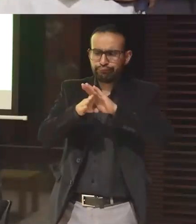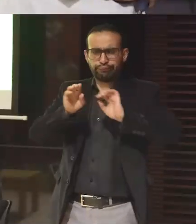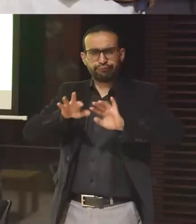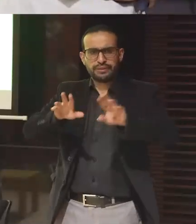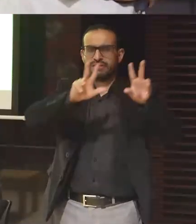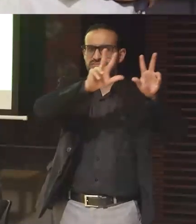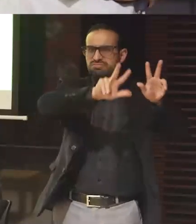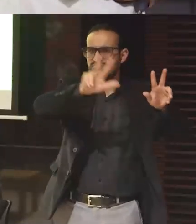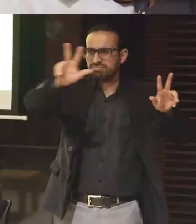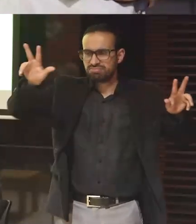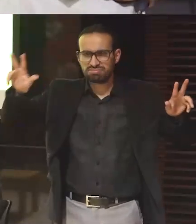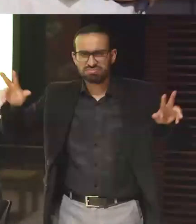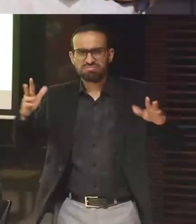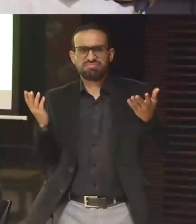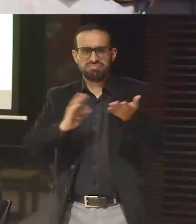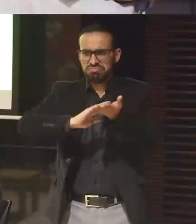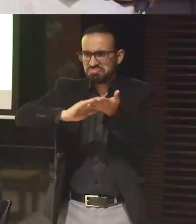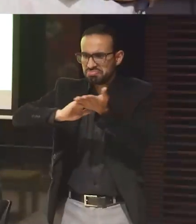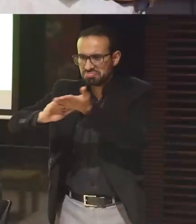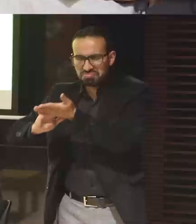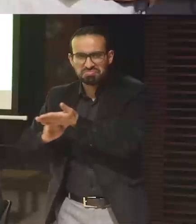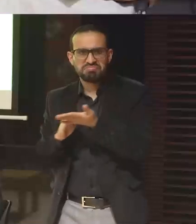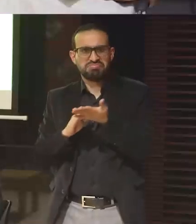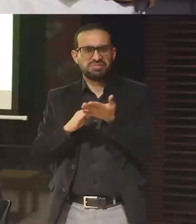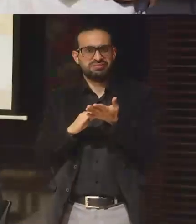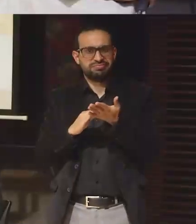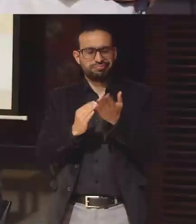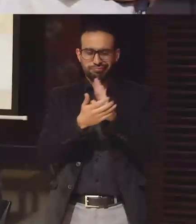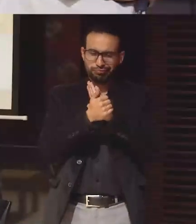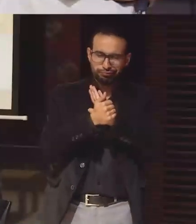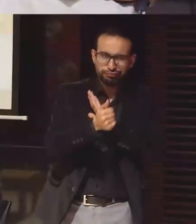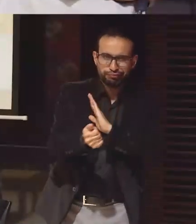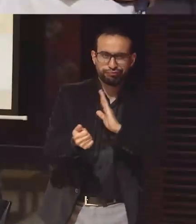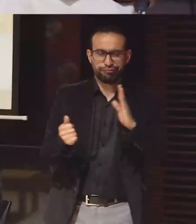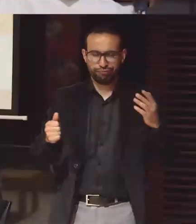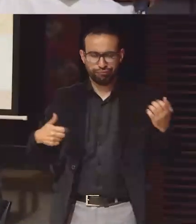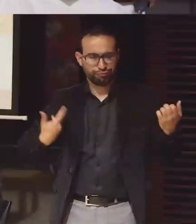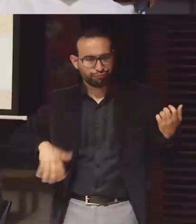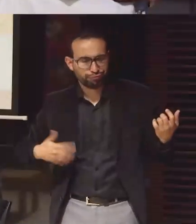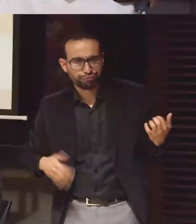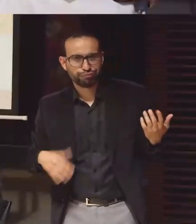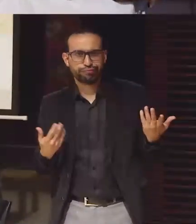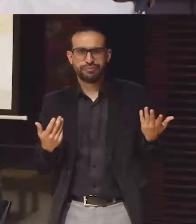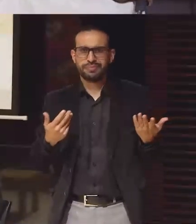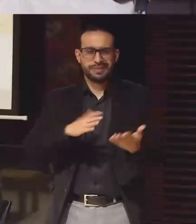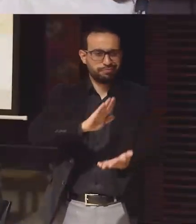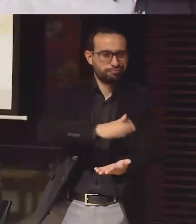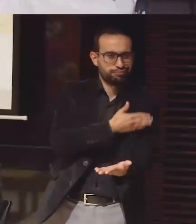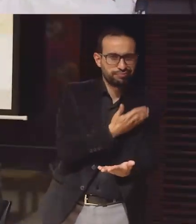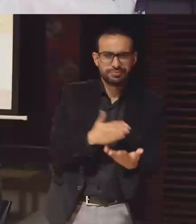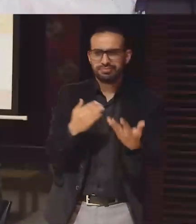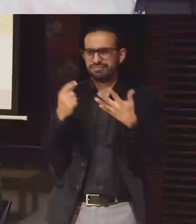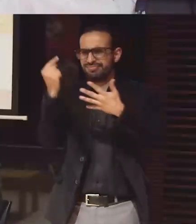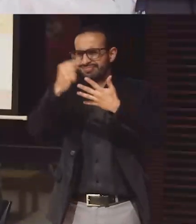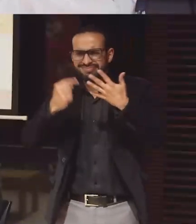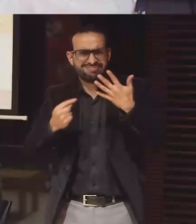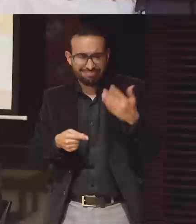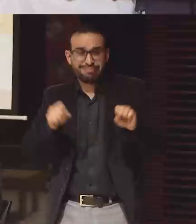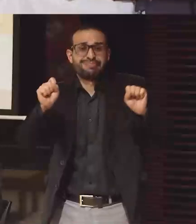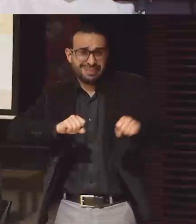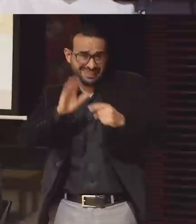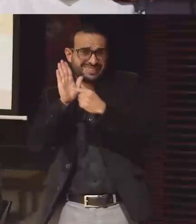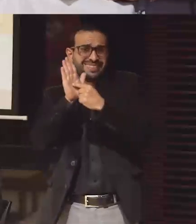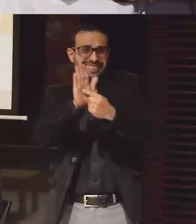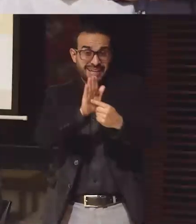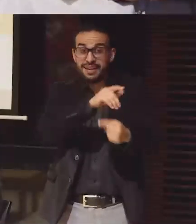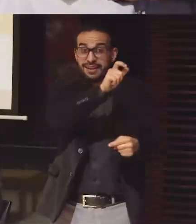disposiciones o adecuaciones de espacio donde la gente vaya a mostrar cuáles son sus emprendimientos circulares. Y pues el paso final, que es la venta, ¿no? Porque por eso